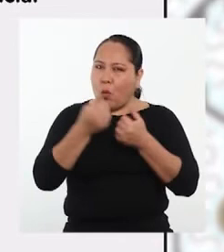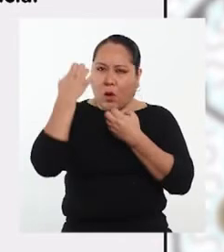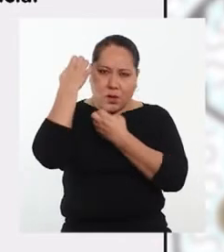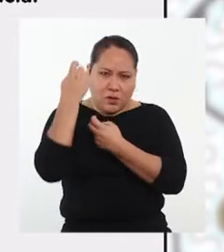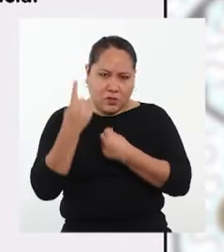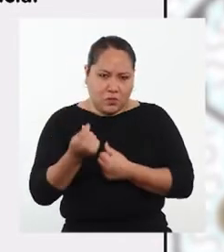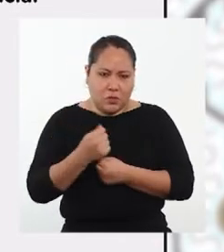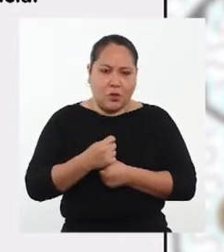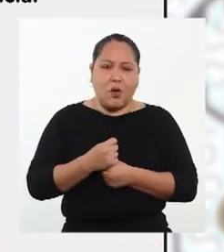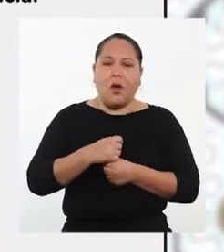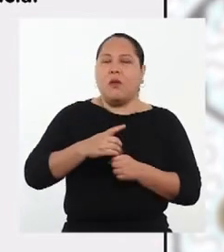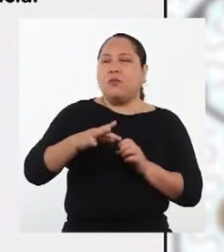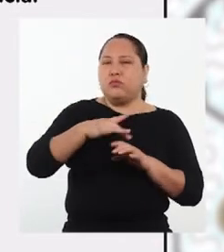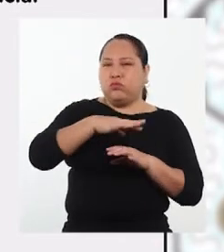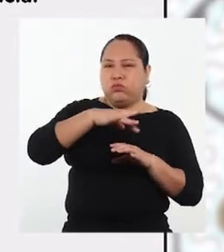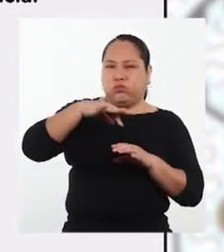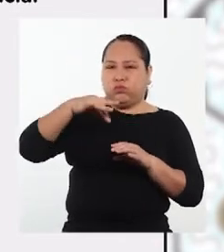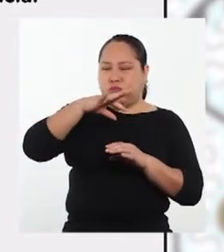emite gases en un